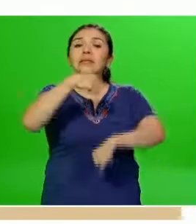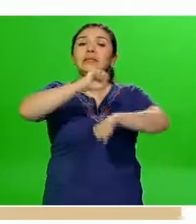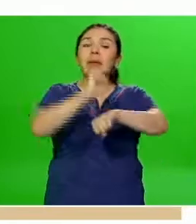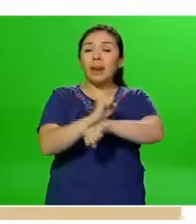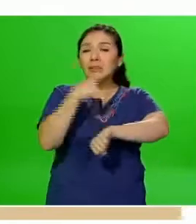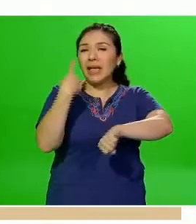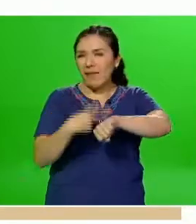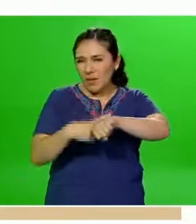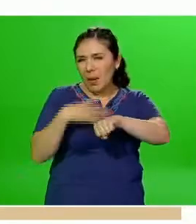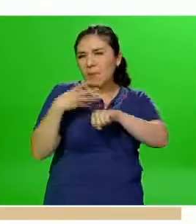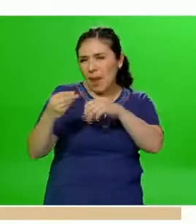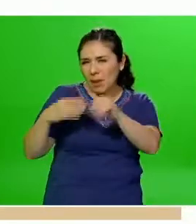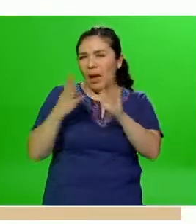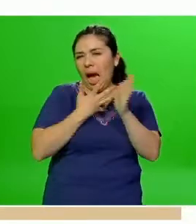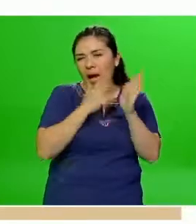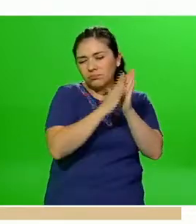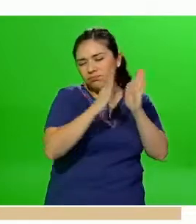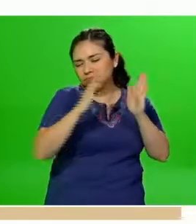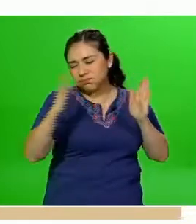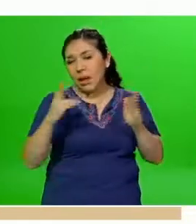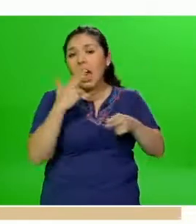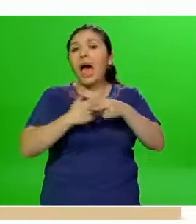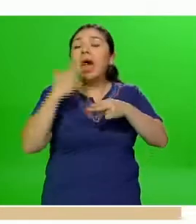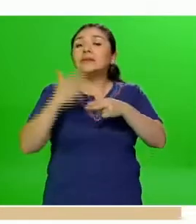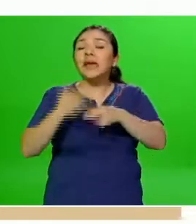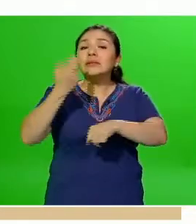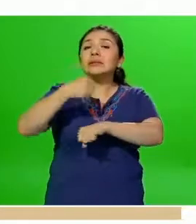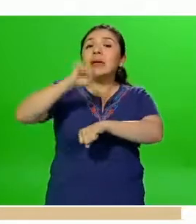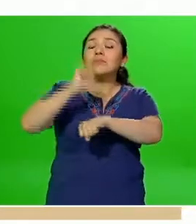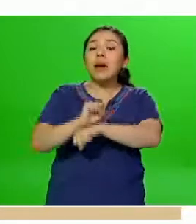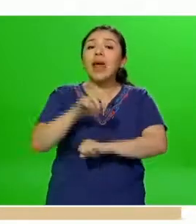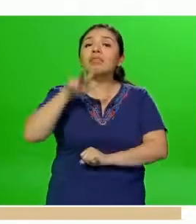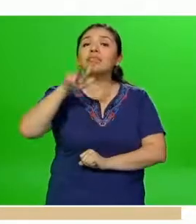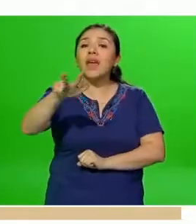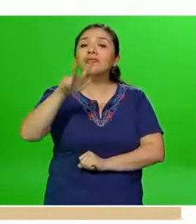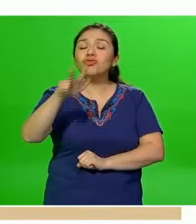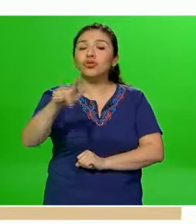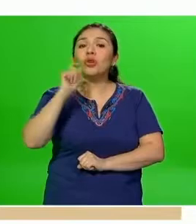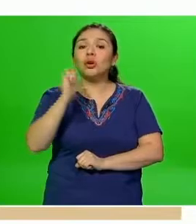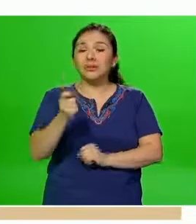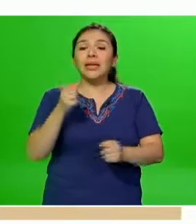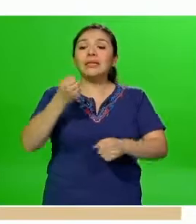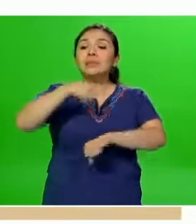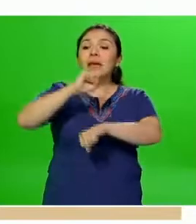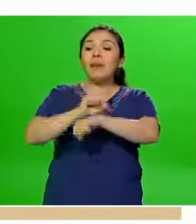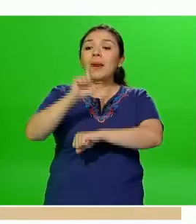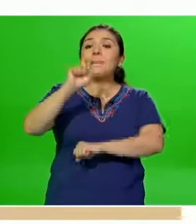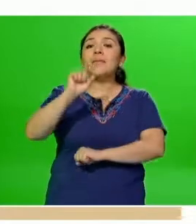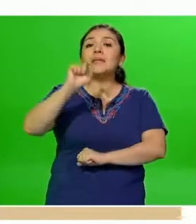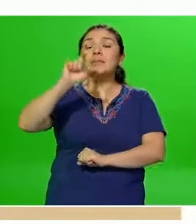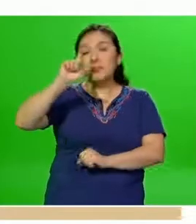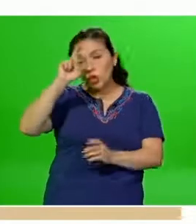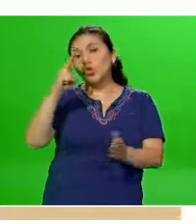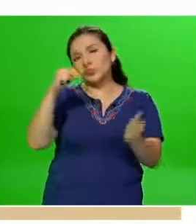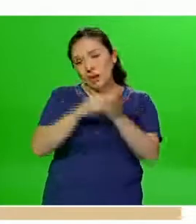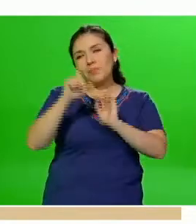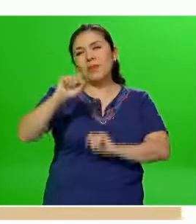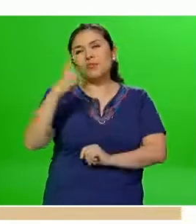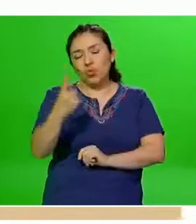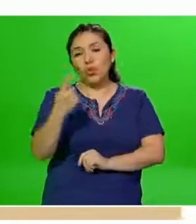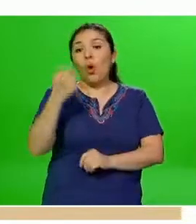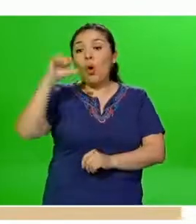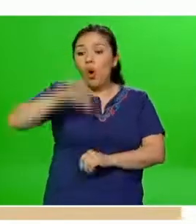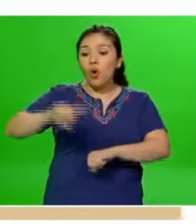semanas epidemiológicas, y vemos hasta la semana 18, que es la semana 2021. El día de